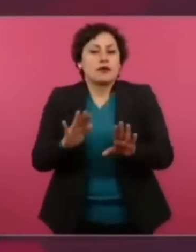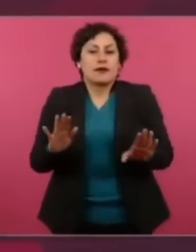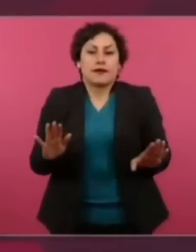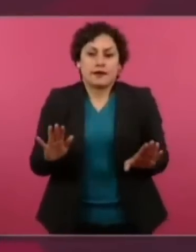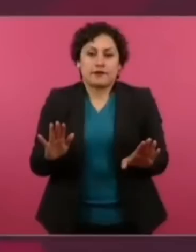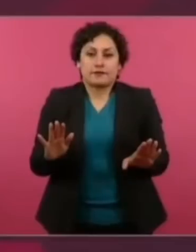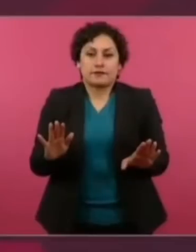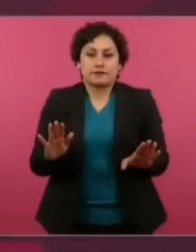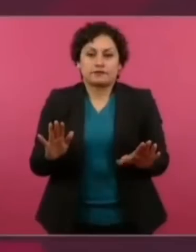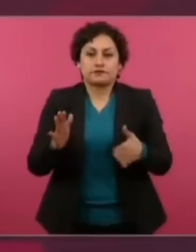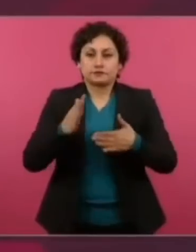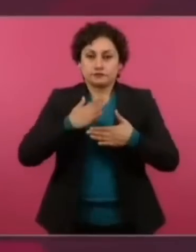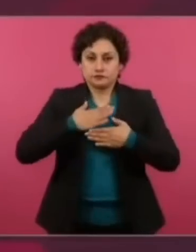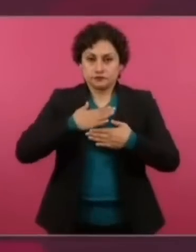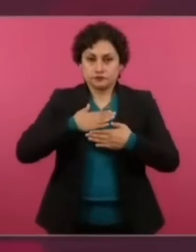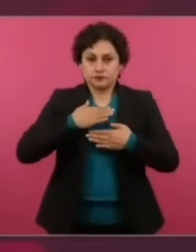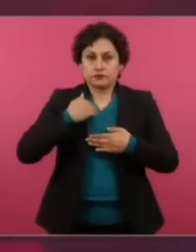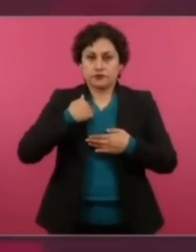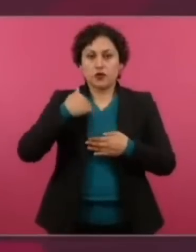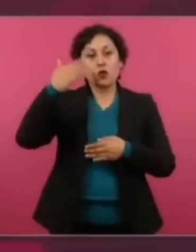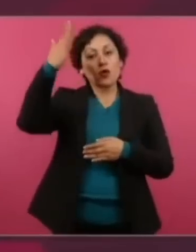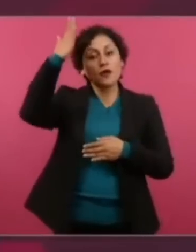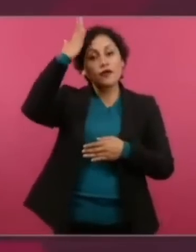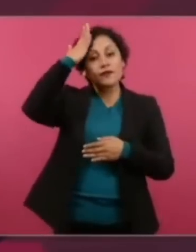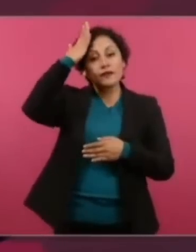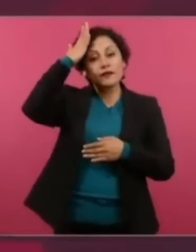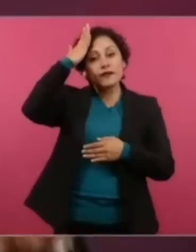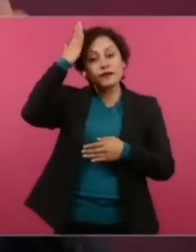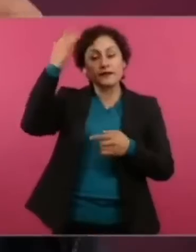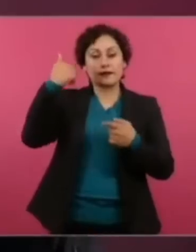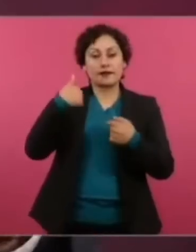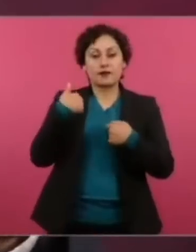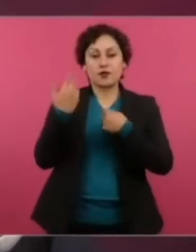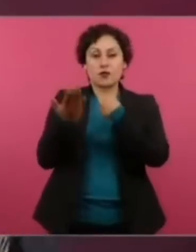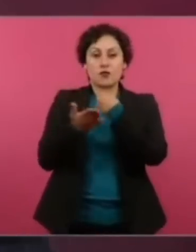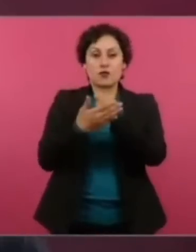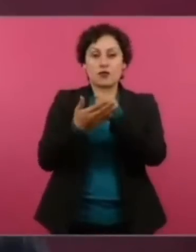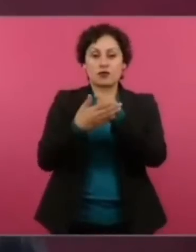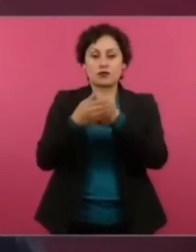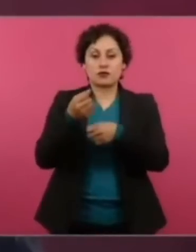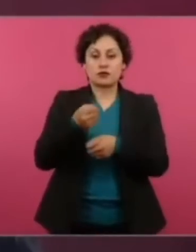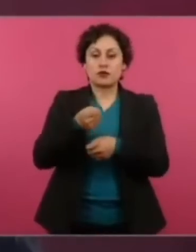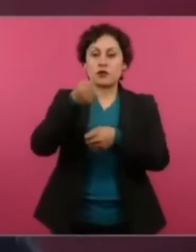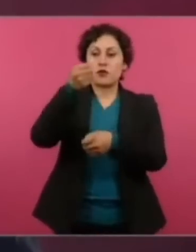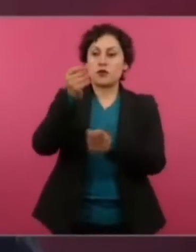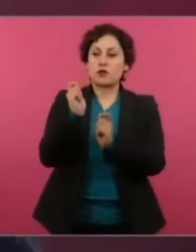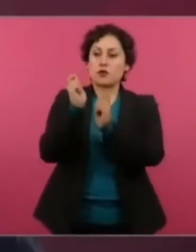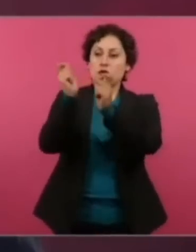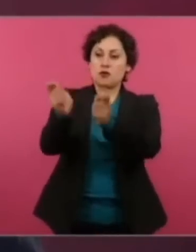como dirigente en unos días, que voy a entregar el bastón de mando,